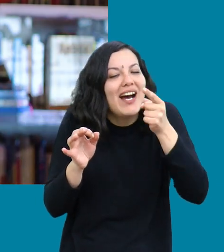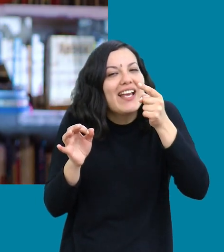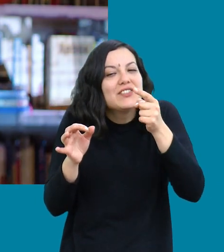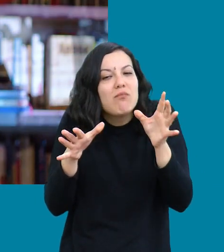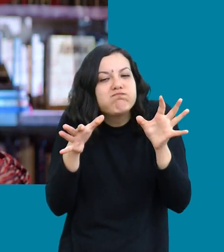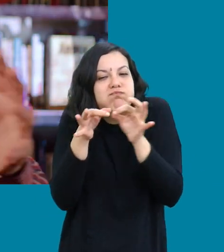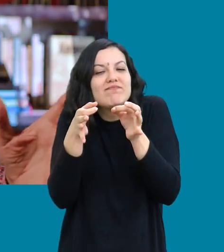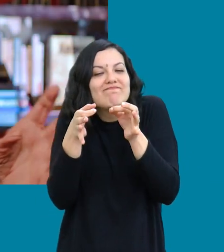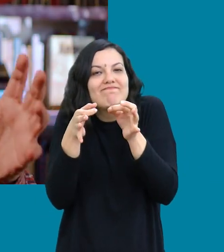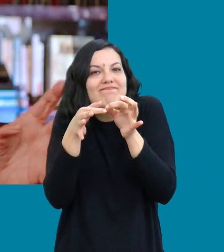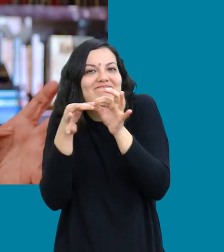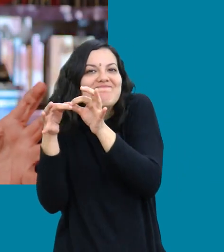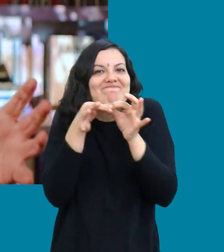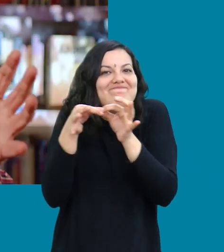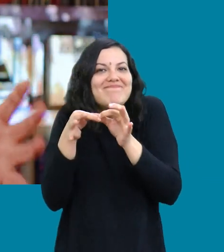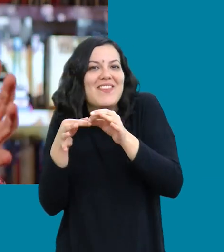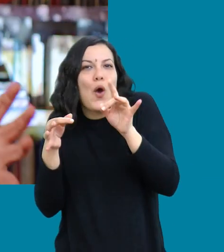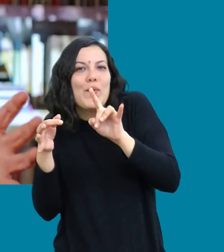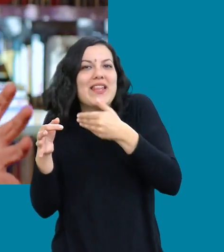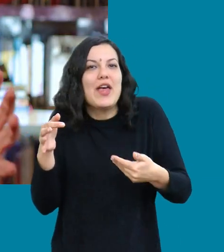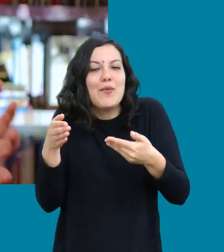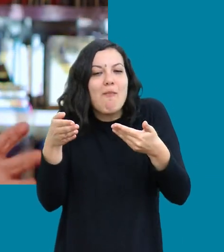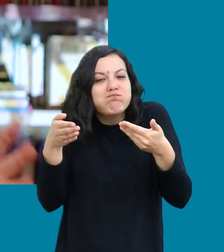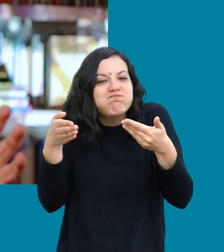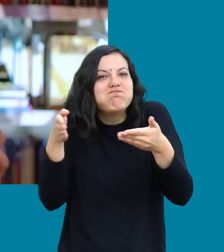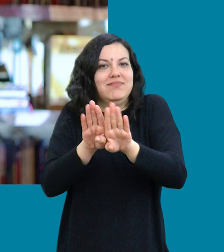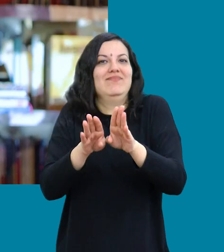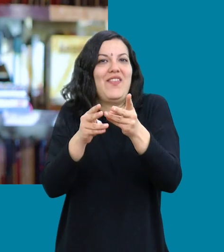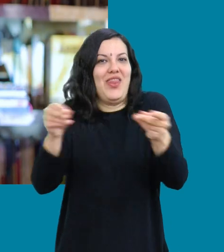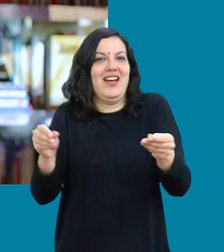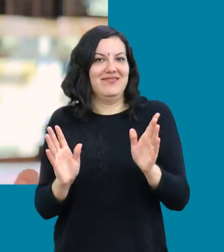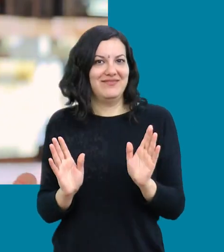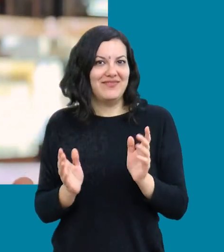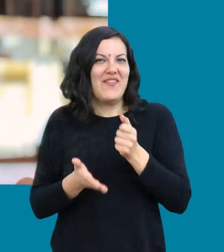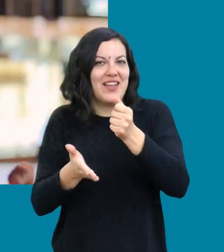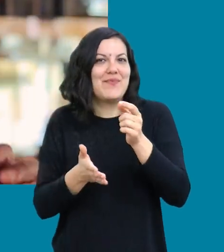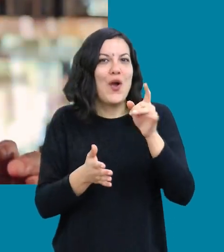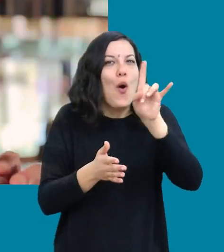relación material, digamos, que hay entre universidad y Estado, donde hay un financiamiento,